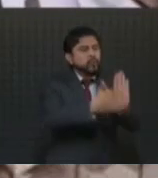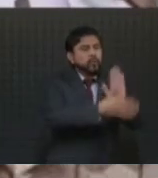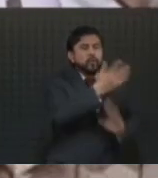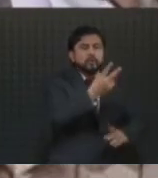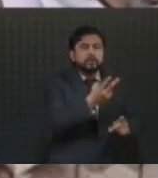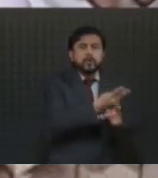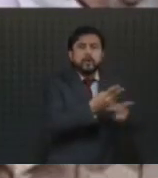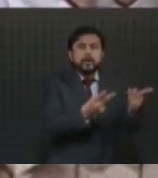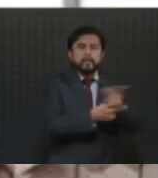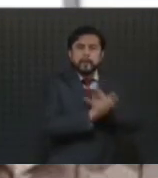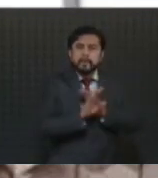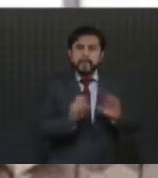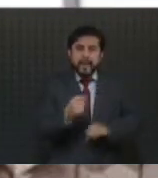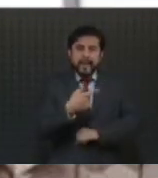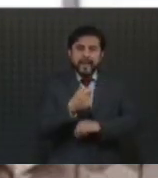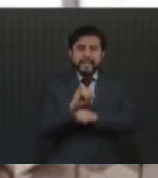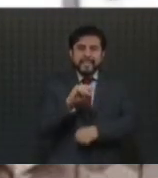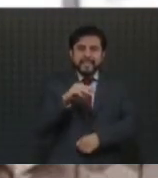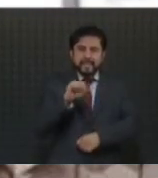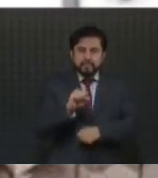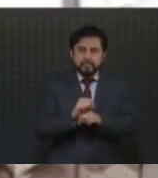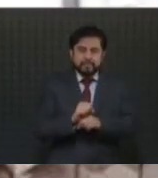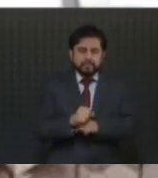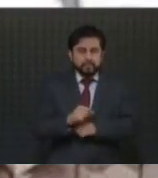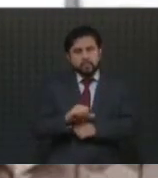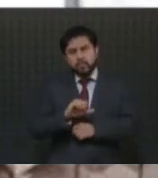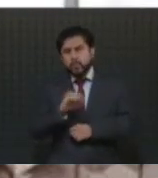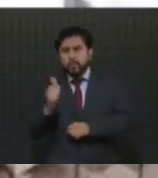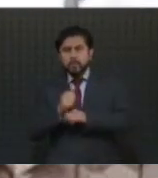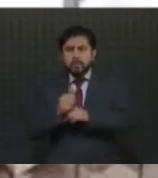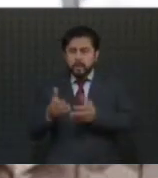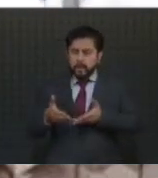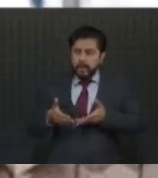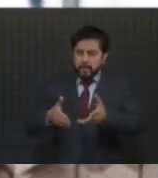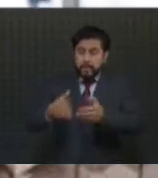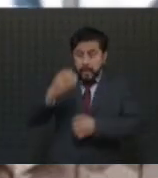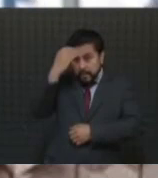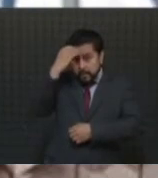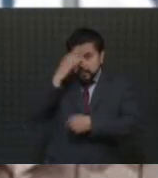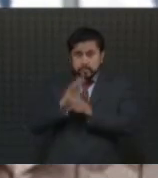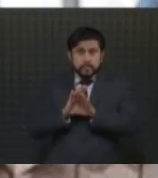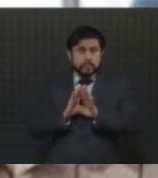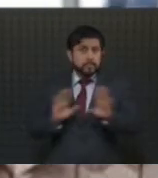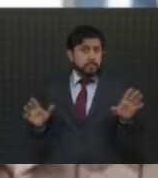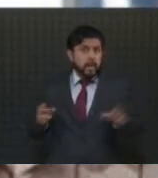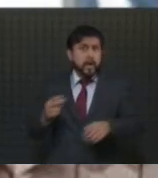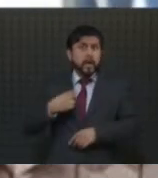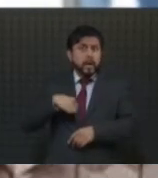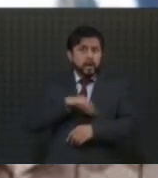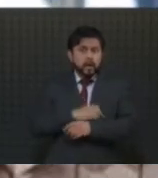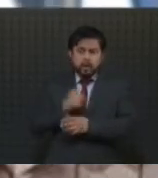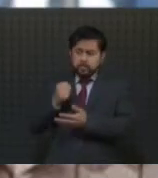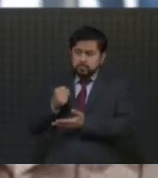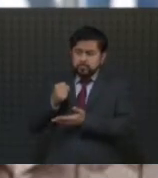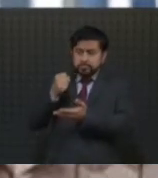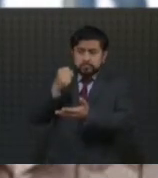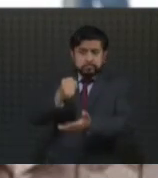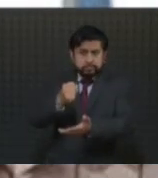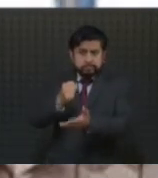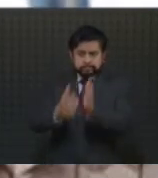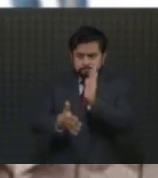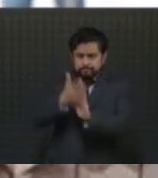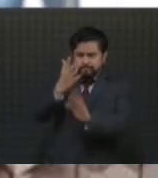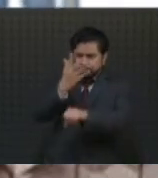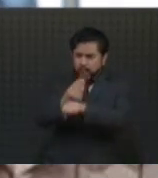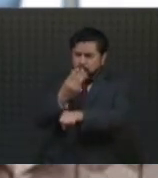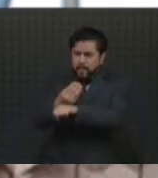Avenida Chapultepec hoy es una de las avenidas más bonitas de la Ciudad de México con recursos públicos sin necesidad de privatizar ni un